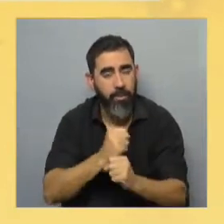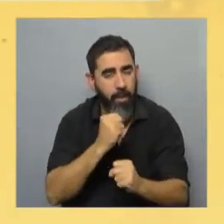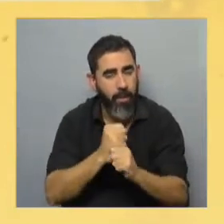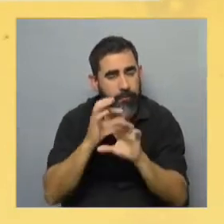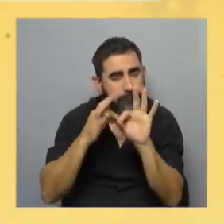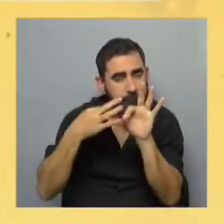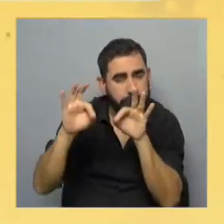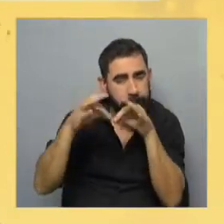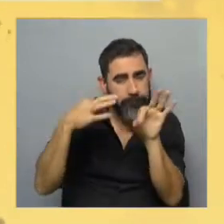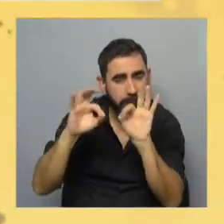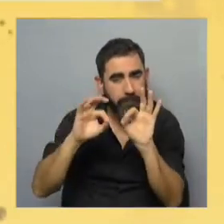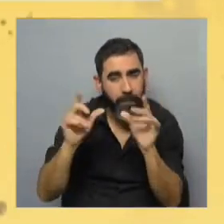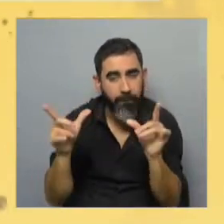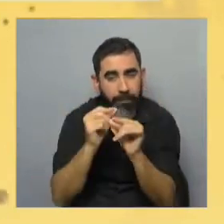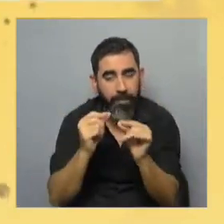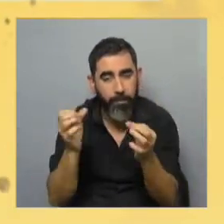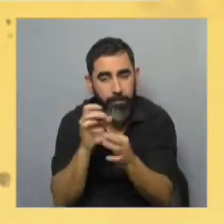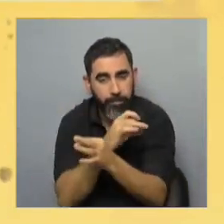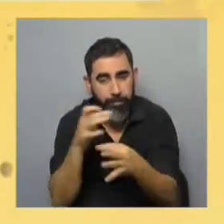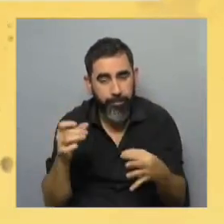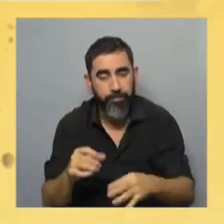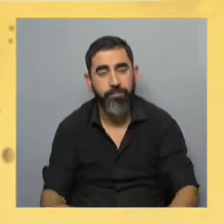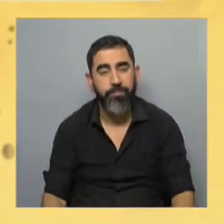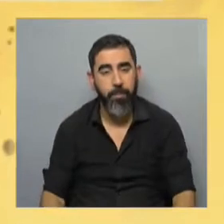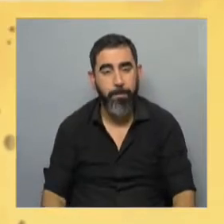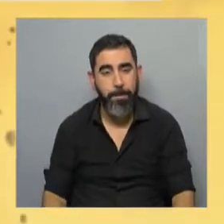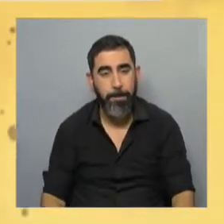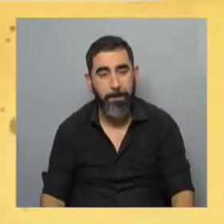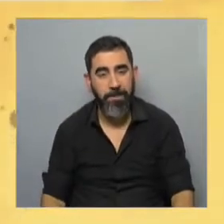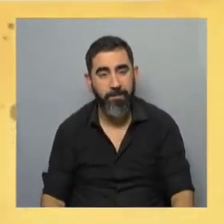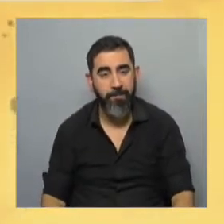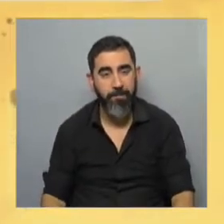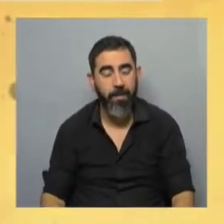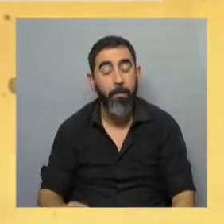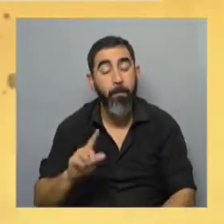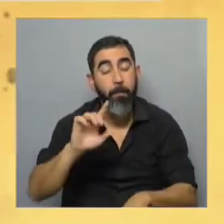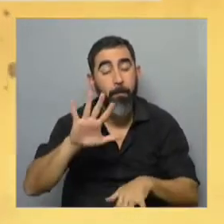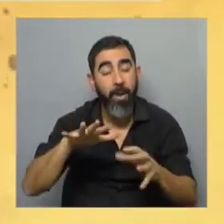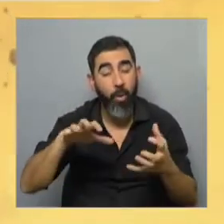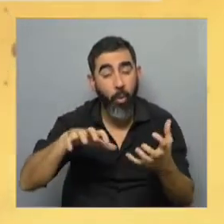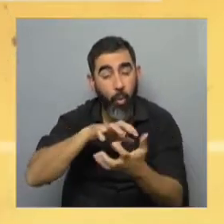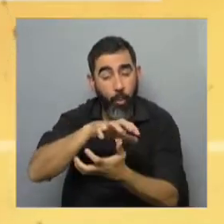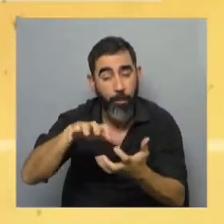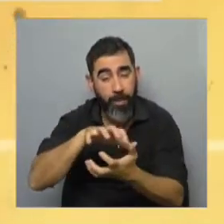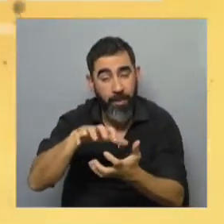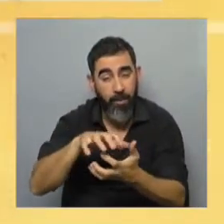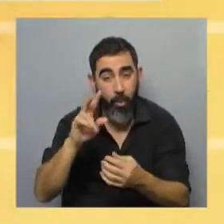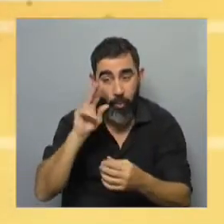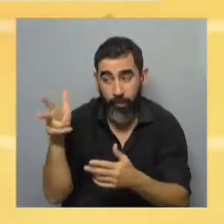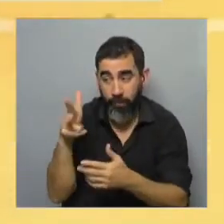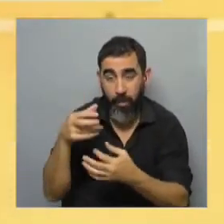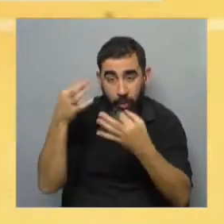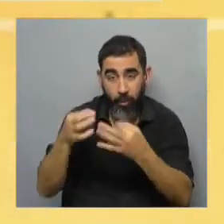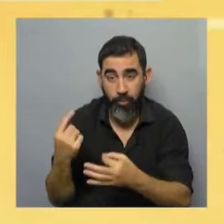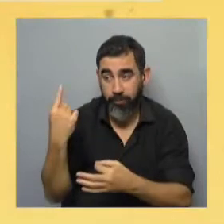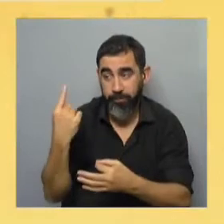fino para darle la terminación correcta también. Sí, sí, lo más complicado... Ahí está, justo lo que estamos viendo en cámara, sí. Ahí está, sí. Ahí